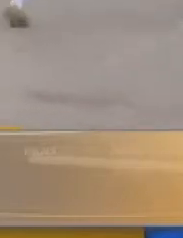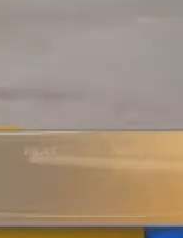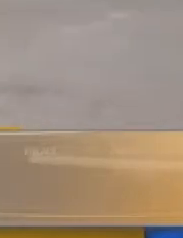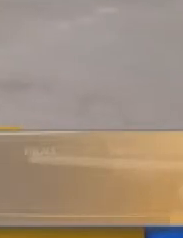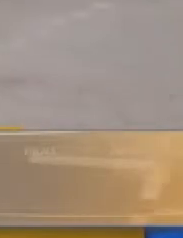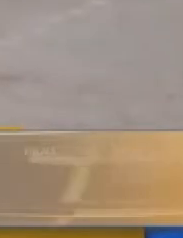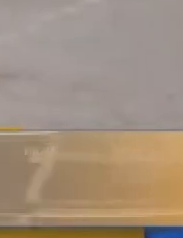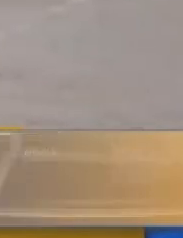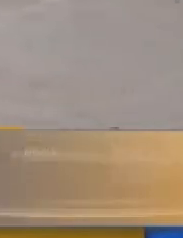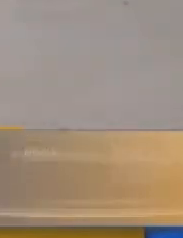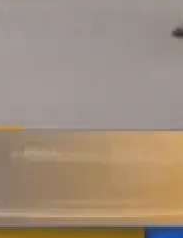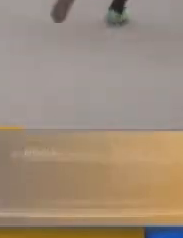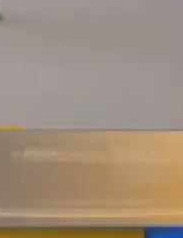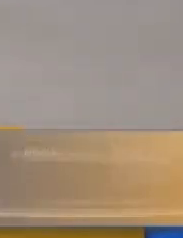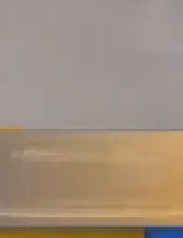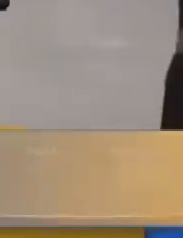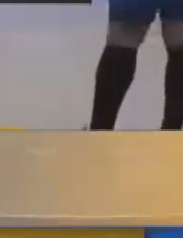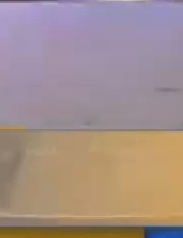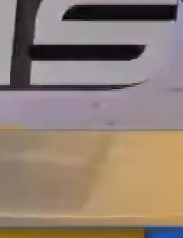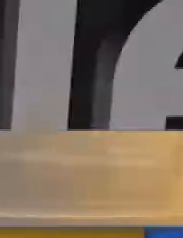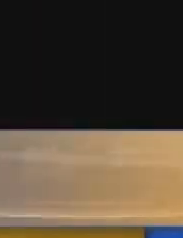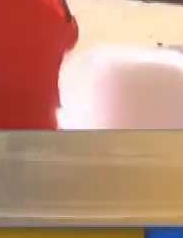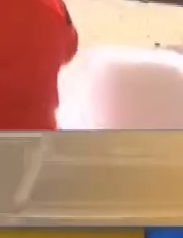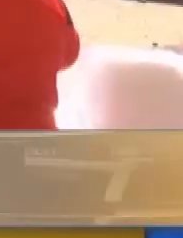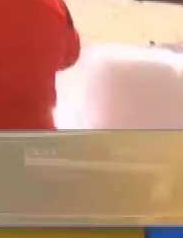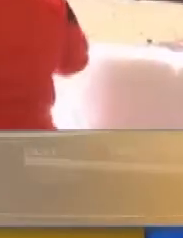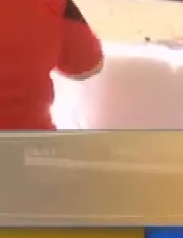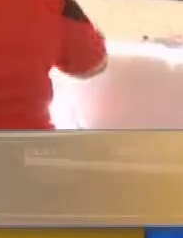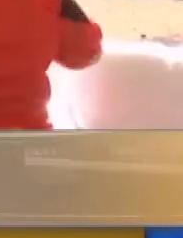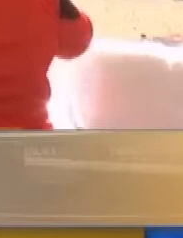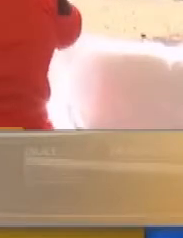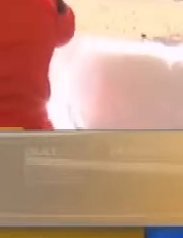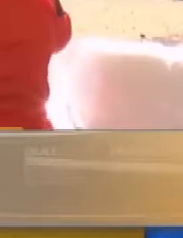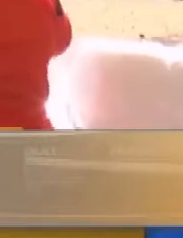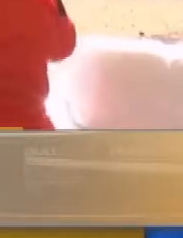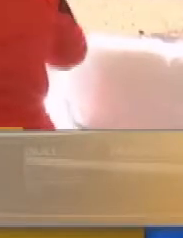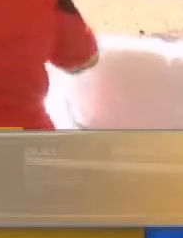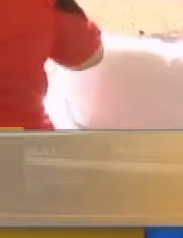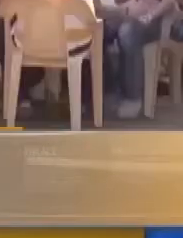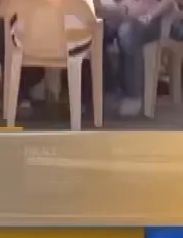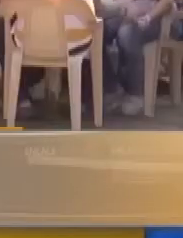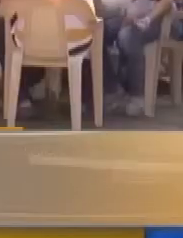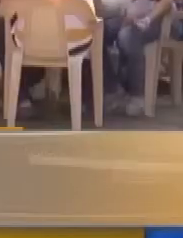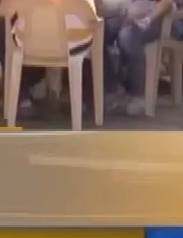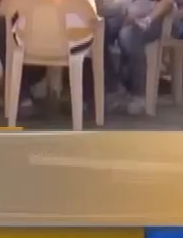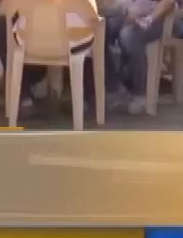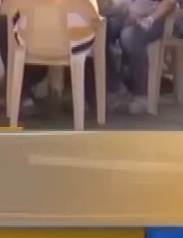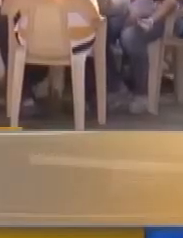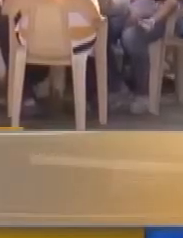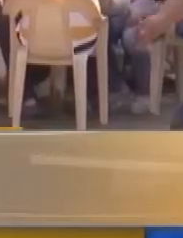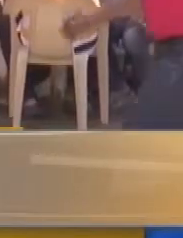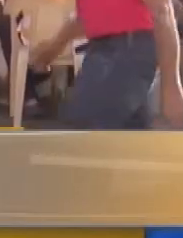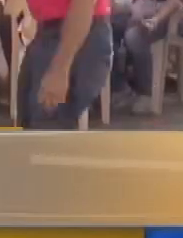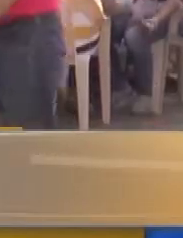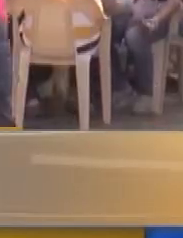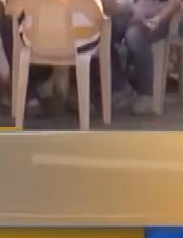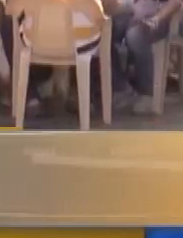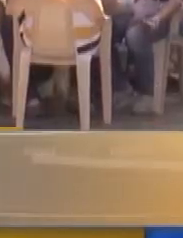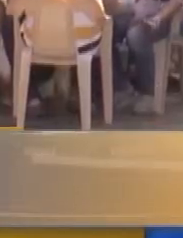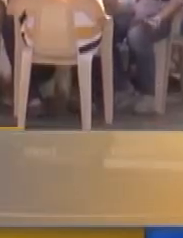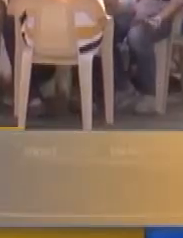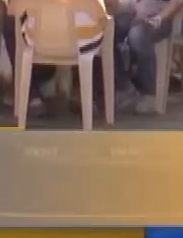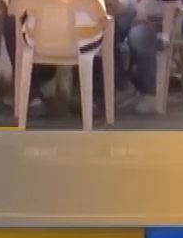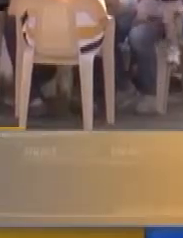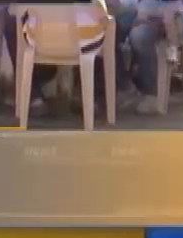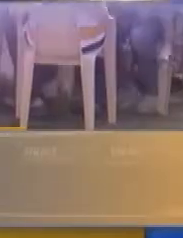la ciudad de La Pipatón con destacado nivel técnico. Y al cierre, Seminario San Pedro Claver realizará este domingo bazar a fin de integrar a